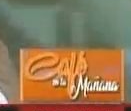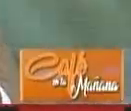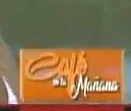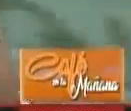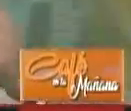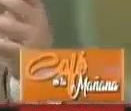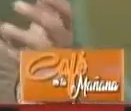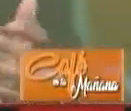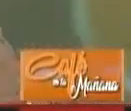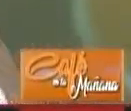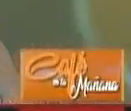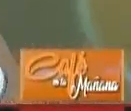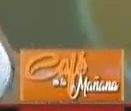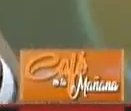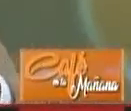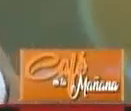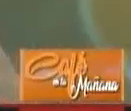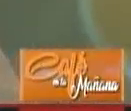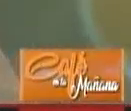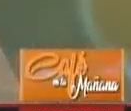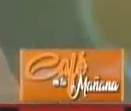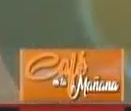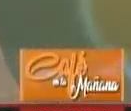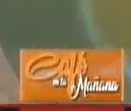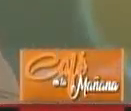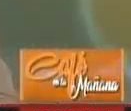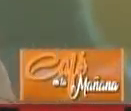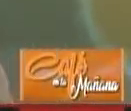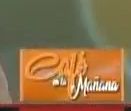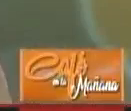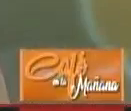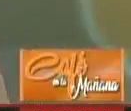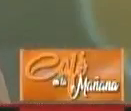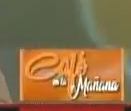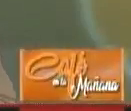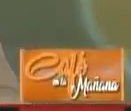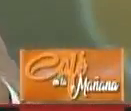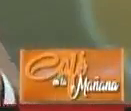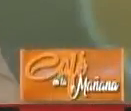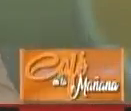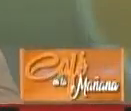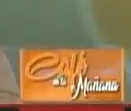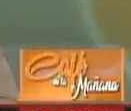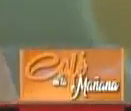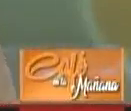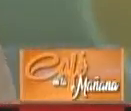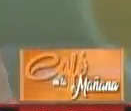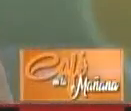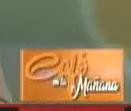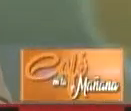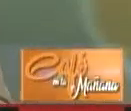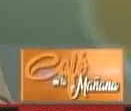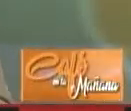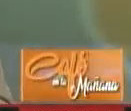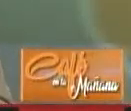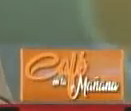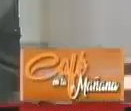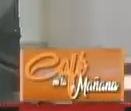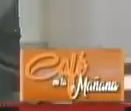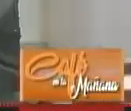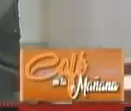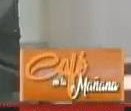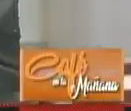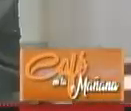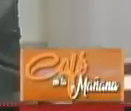ha cerrado, digamos, el interés de poderse acercar, solamente que Estados Unidos ha insistido en esta política. No, claro,